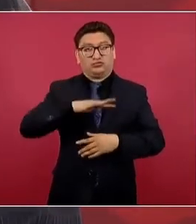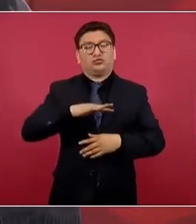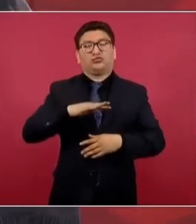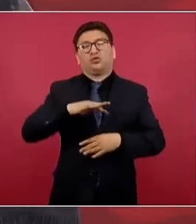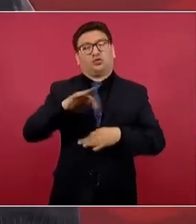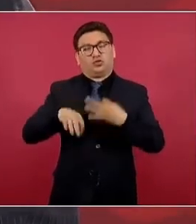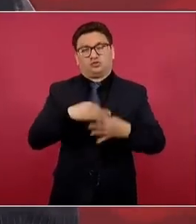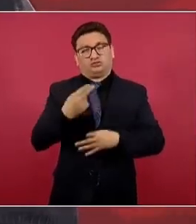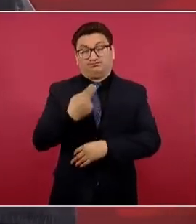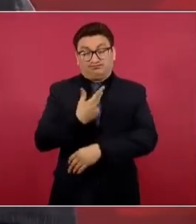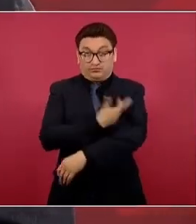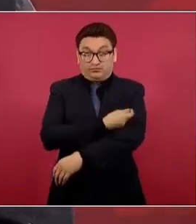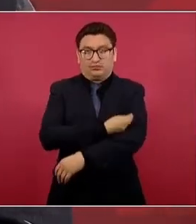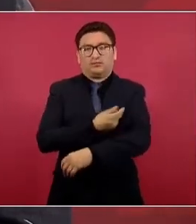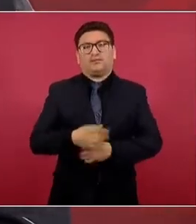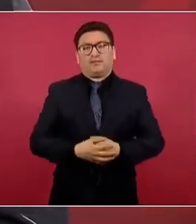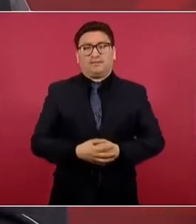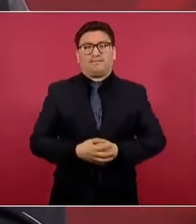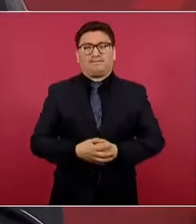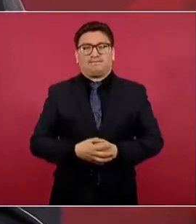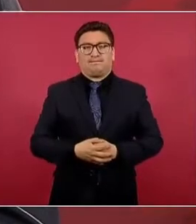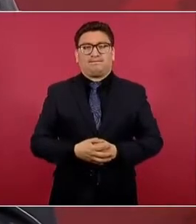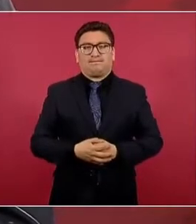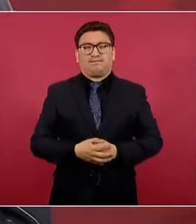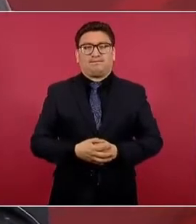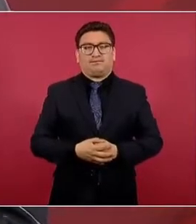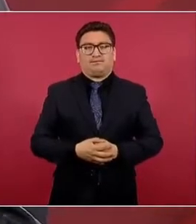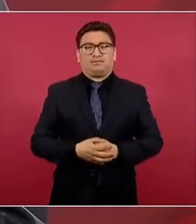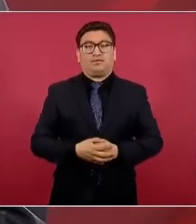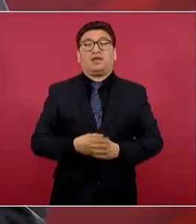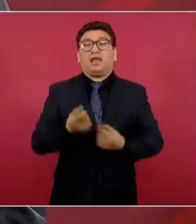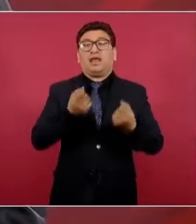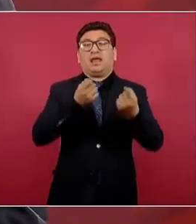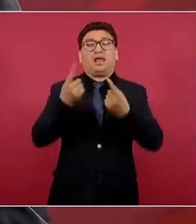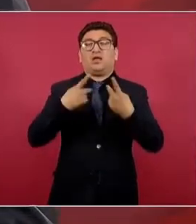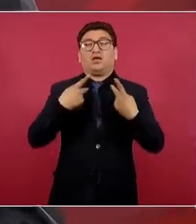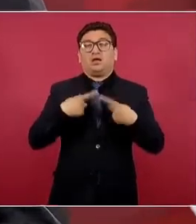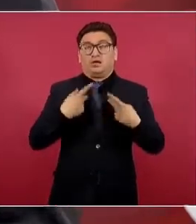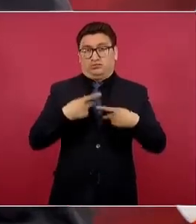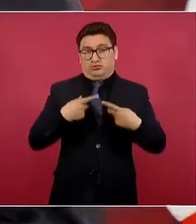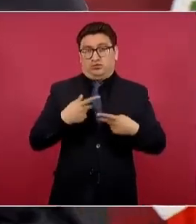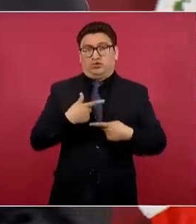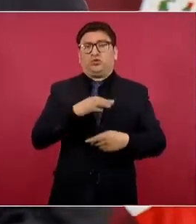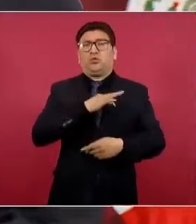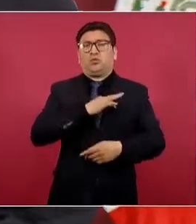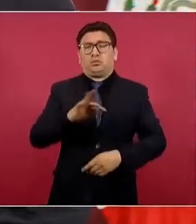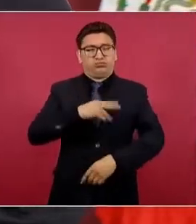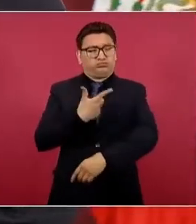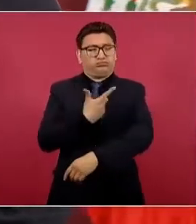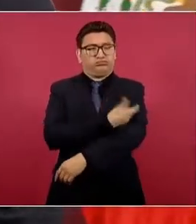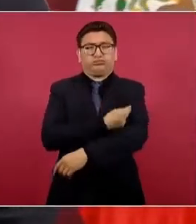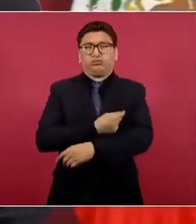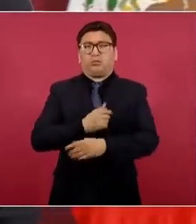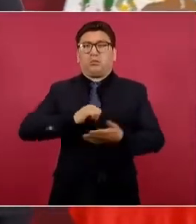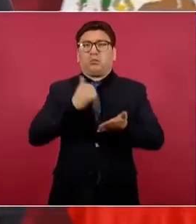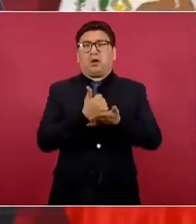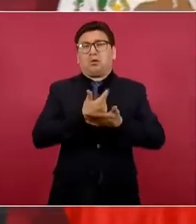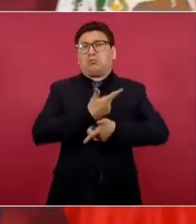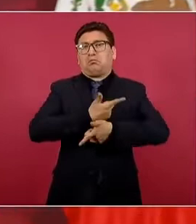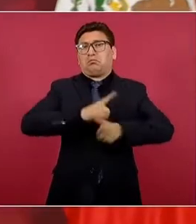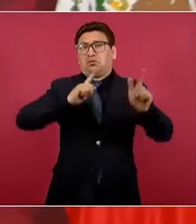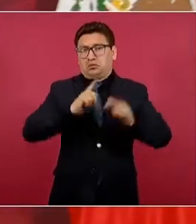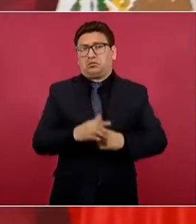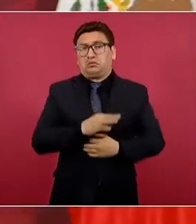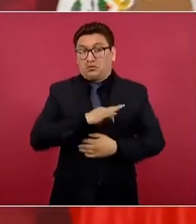los que pueden recibir cualquier vacuna, cualquier tipo de vacuna. Ese